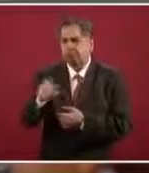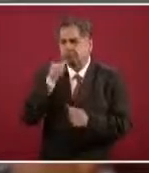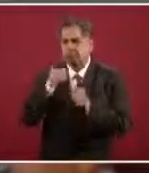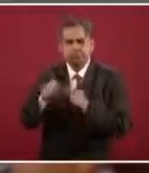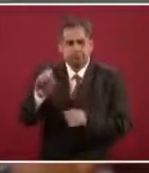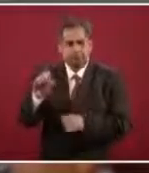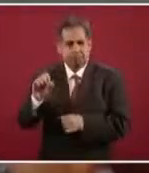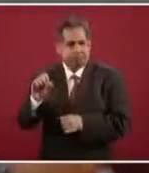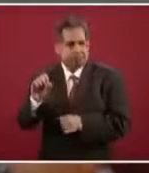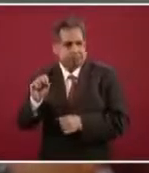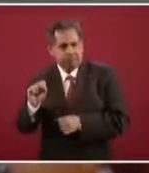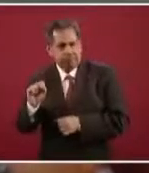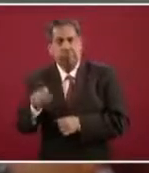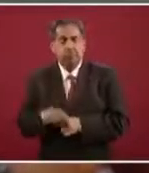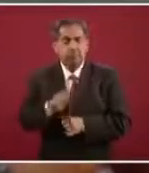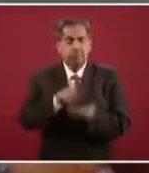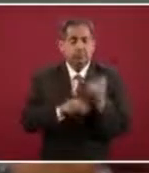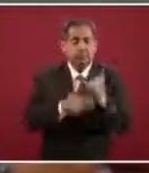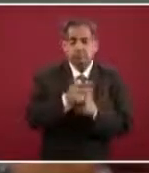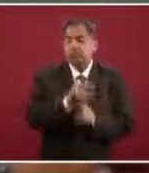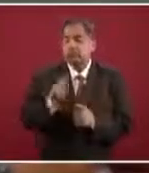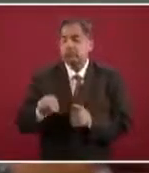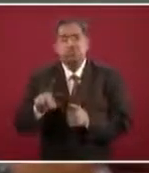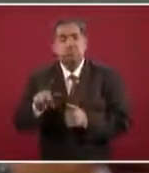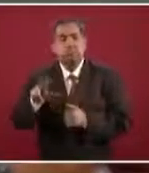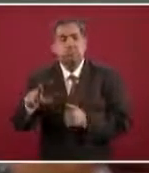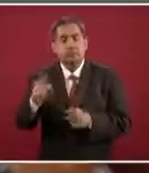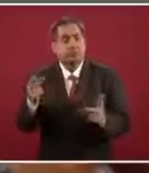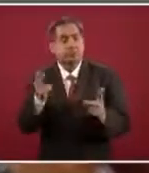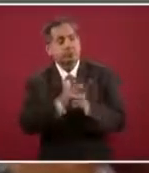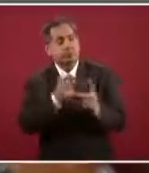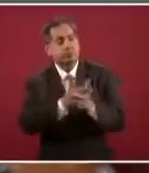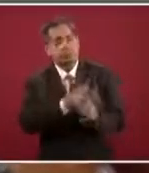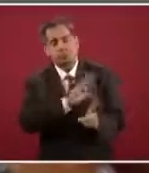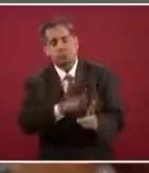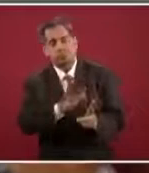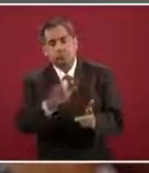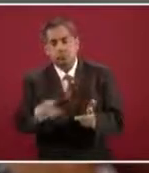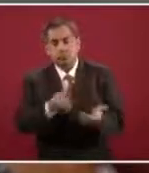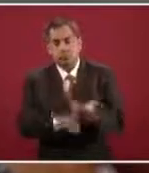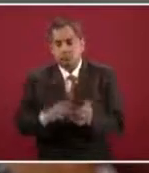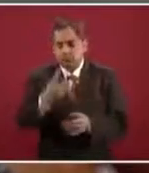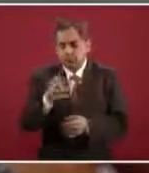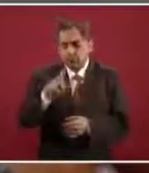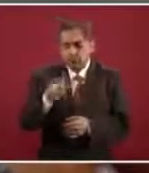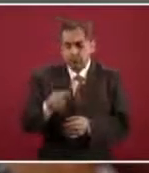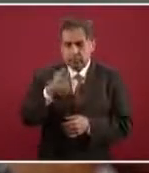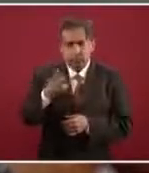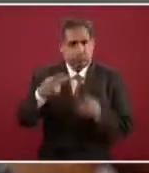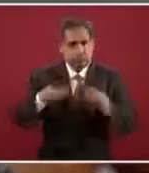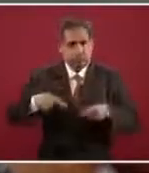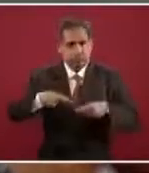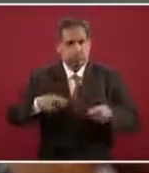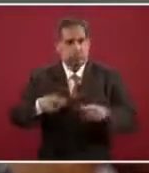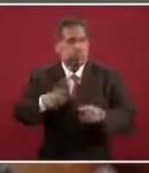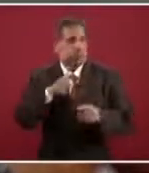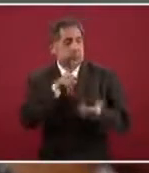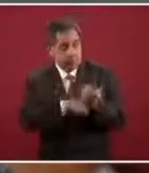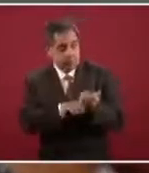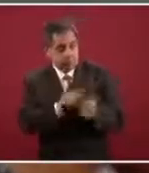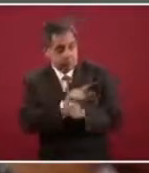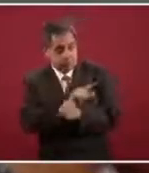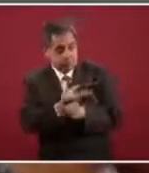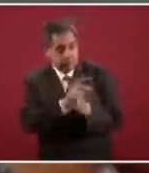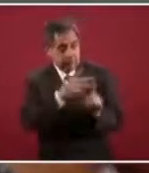de 2013 a 2018 se asesinaron a un total de 473 personas solo por pertenecer